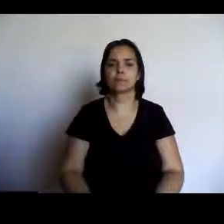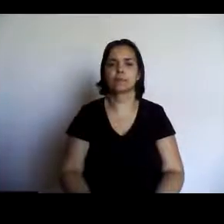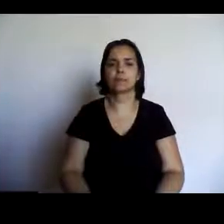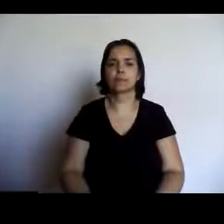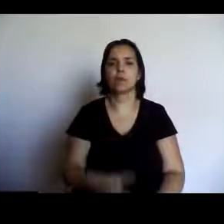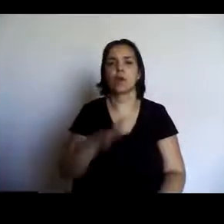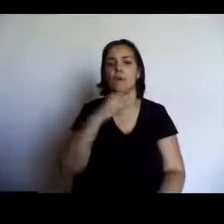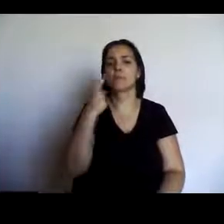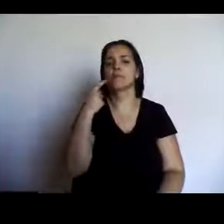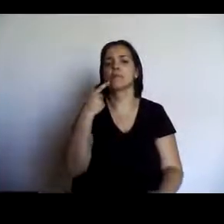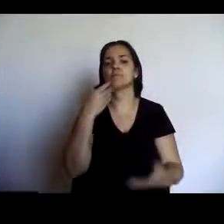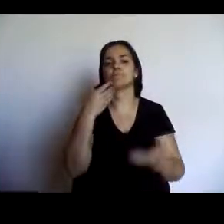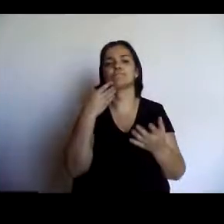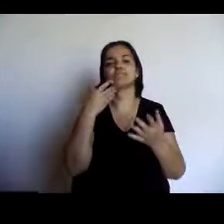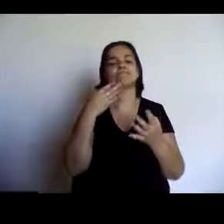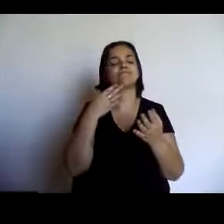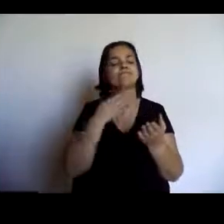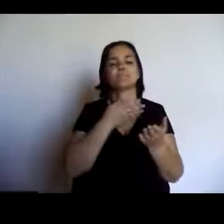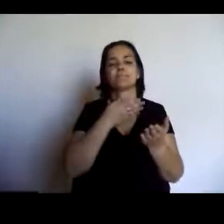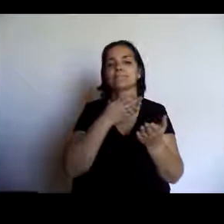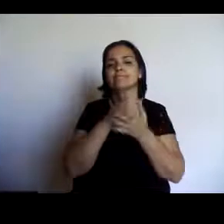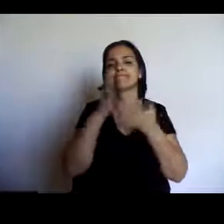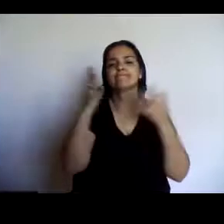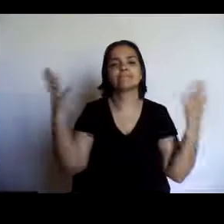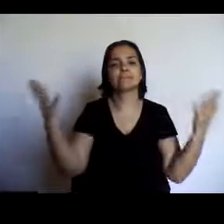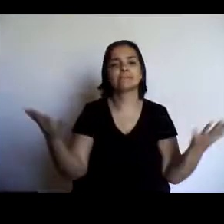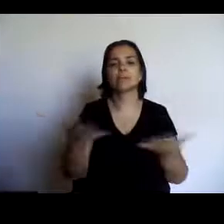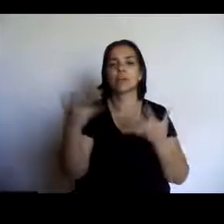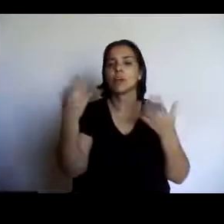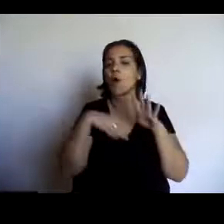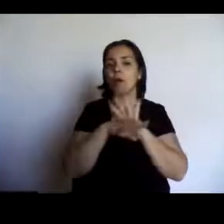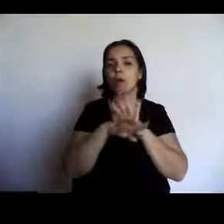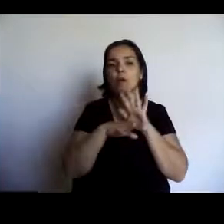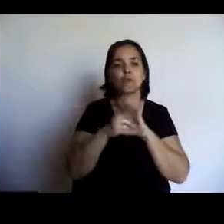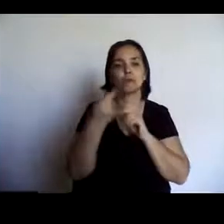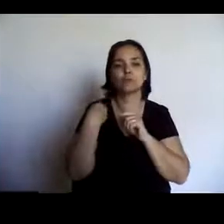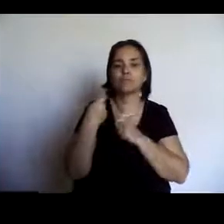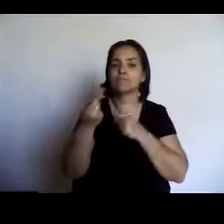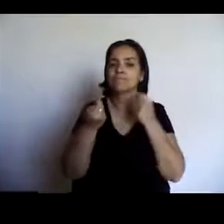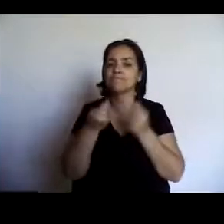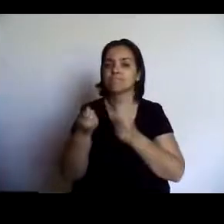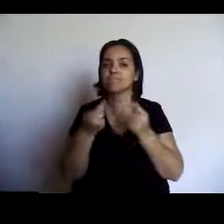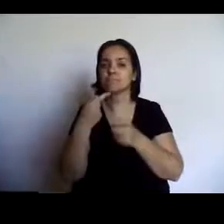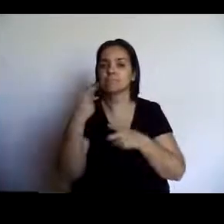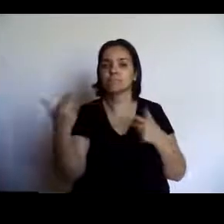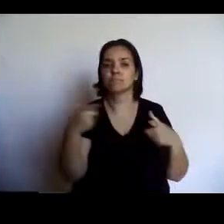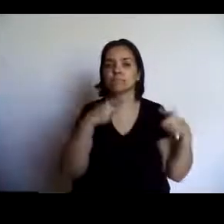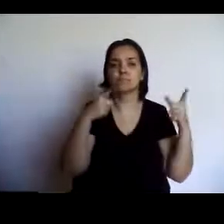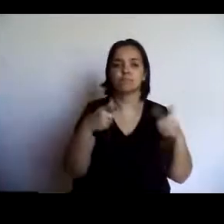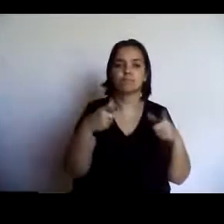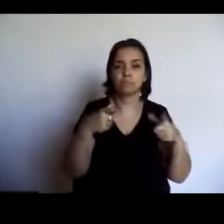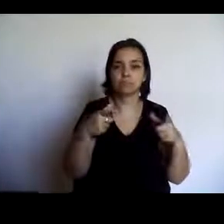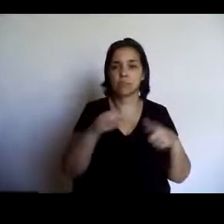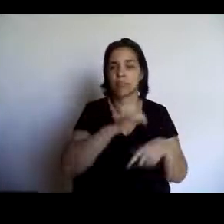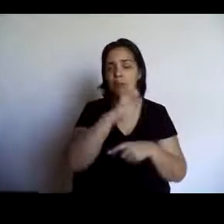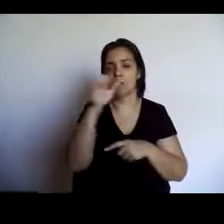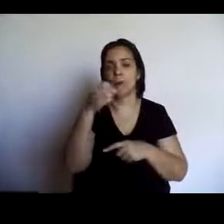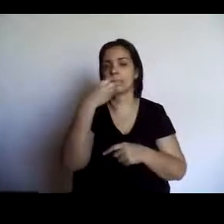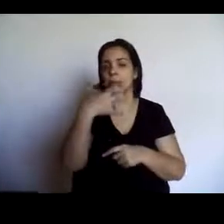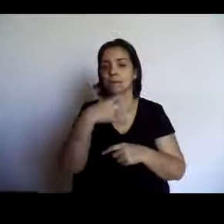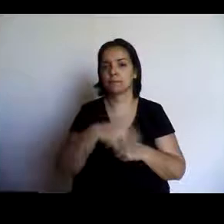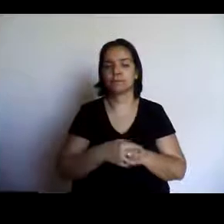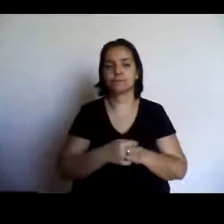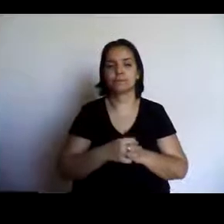de actuación que seguimos, por los que nos regimos desde el área de asuntos europeos de la FEMPES? Bien,